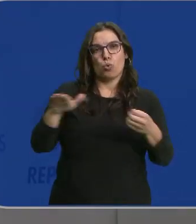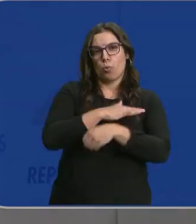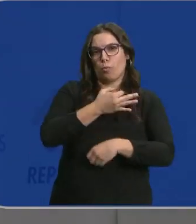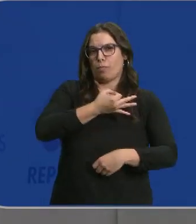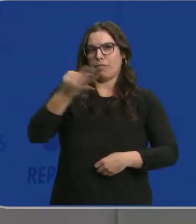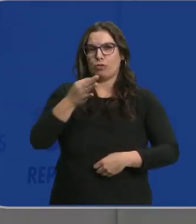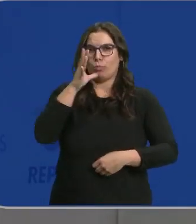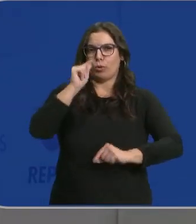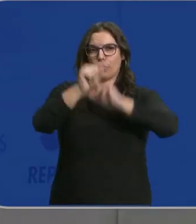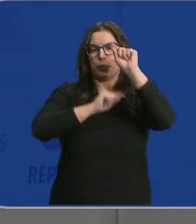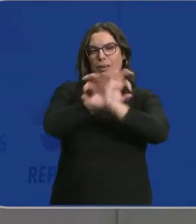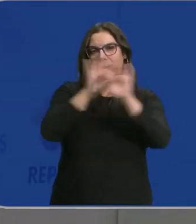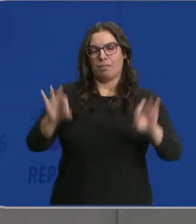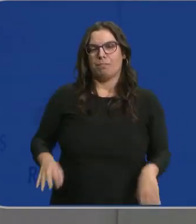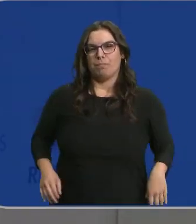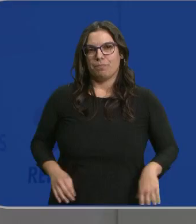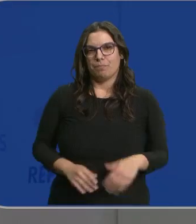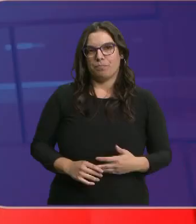de emisiones y no contamina.